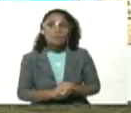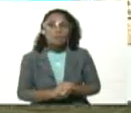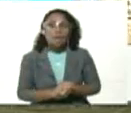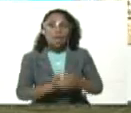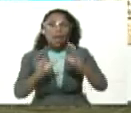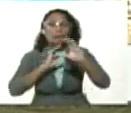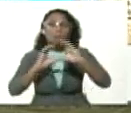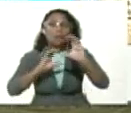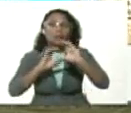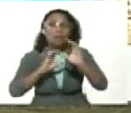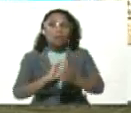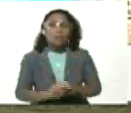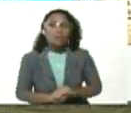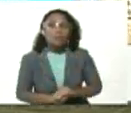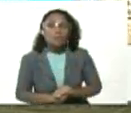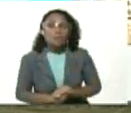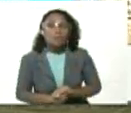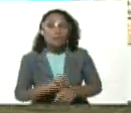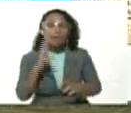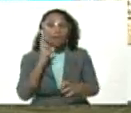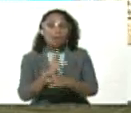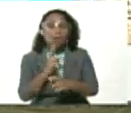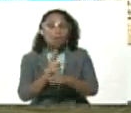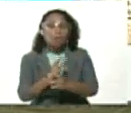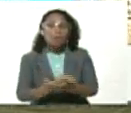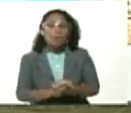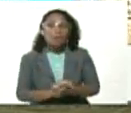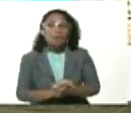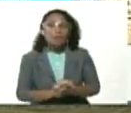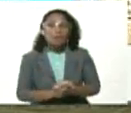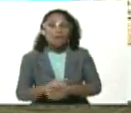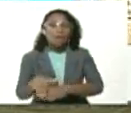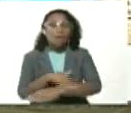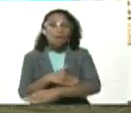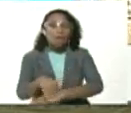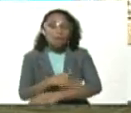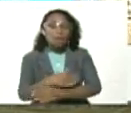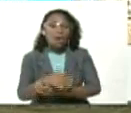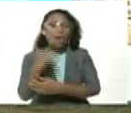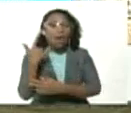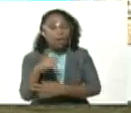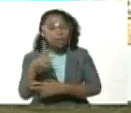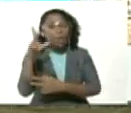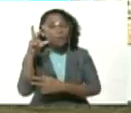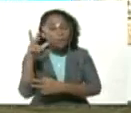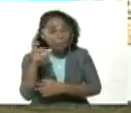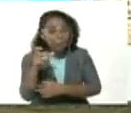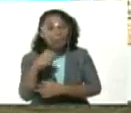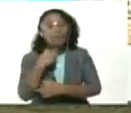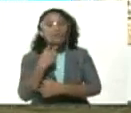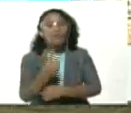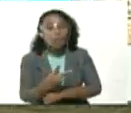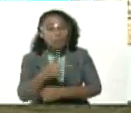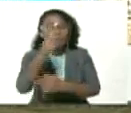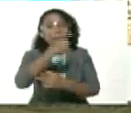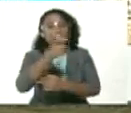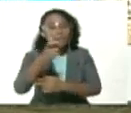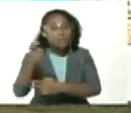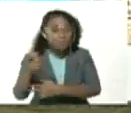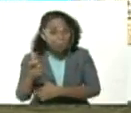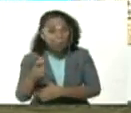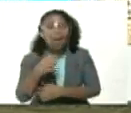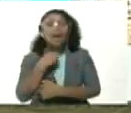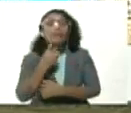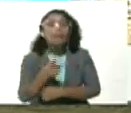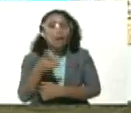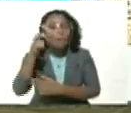medios, en las redes, en las calles. Hay que escuchar la voz de la gente, la voz